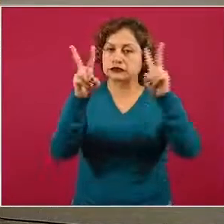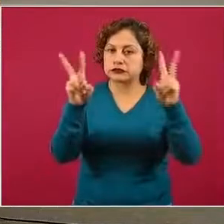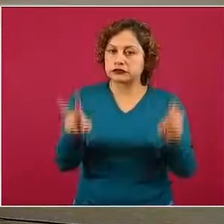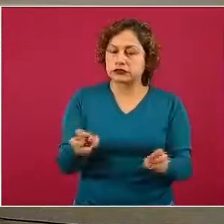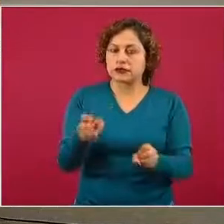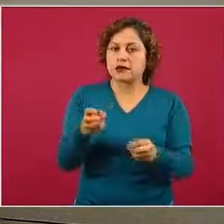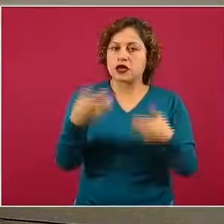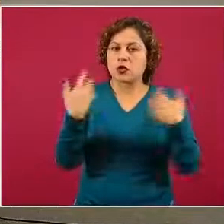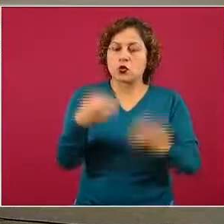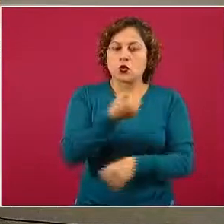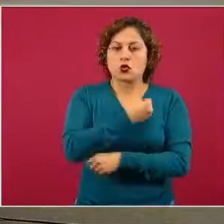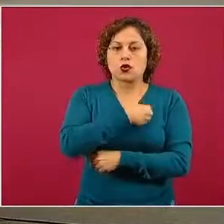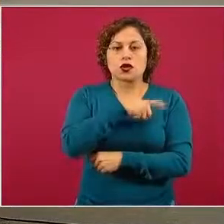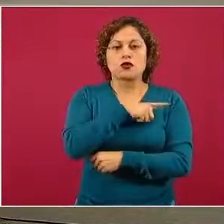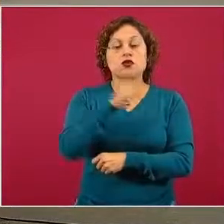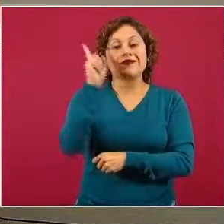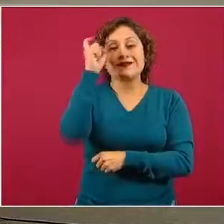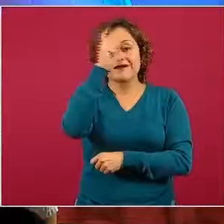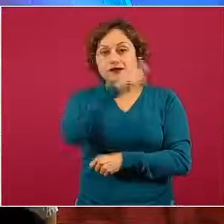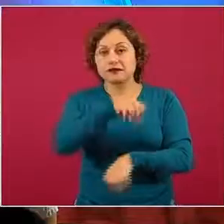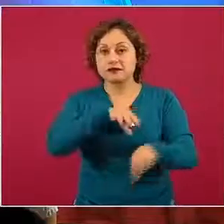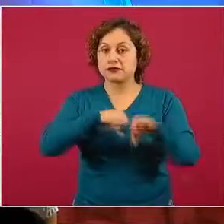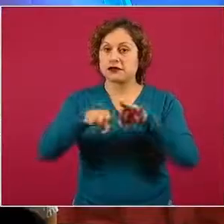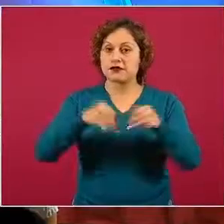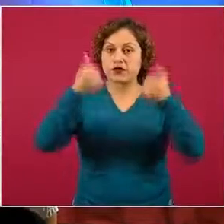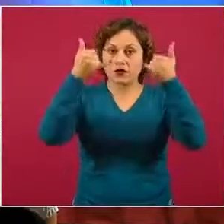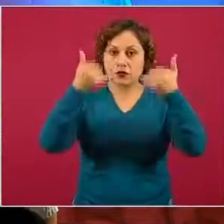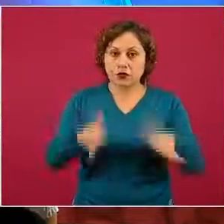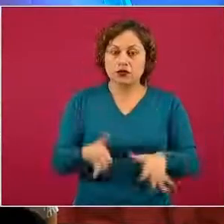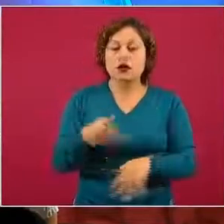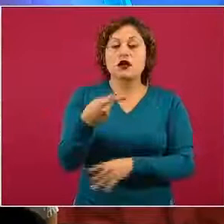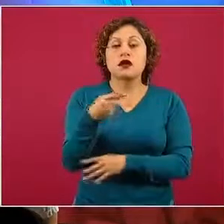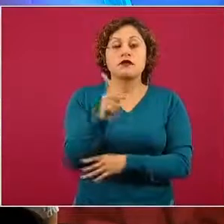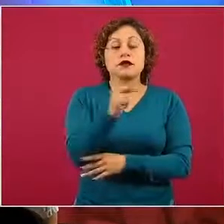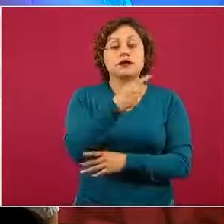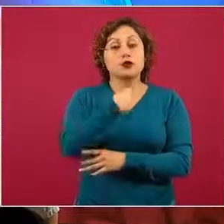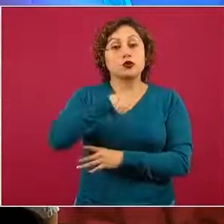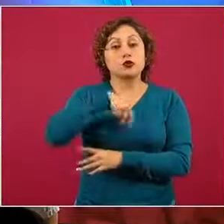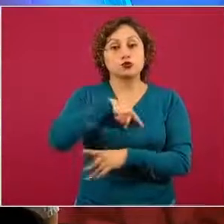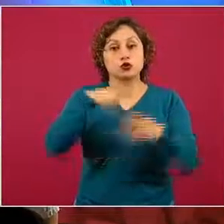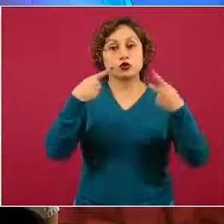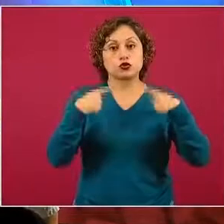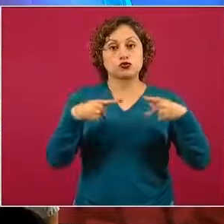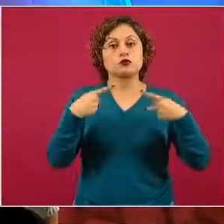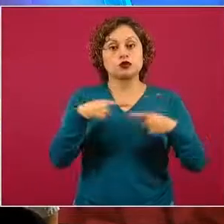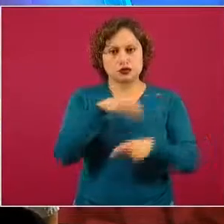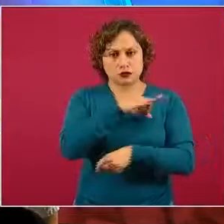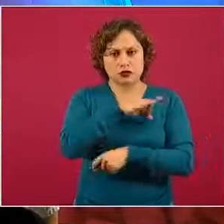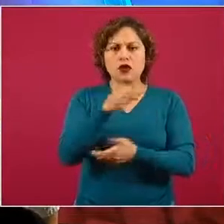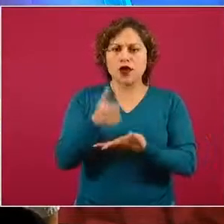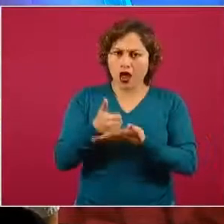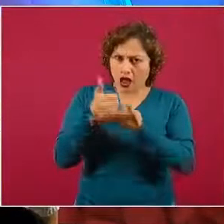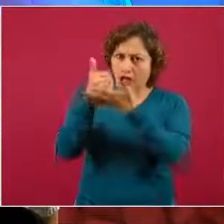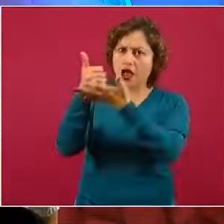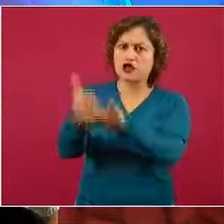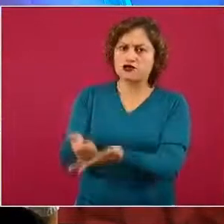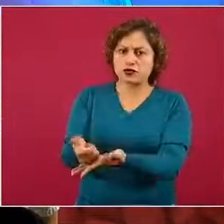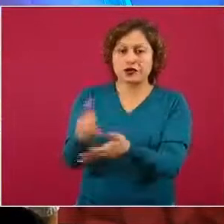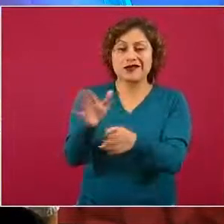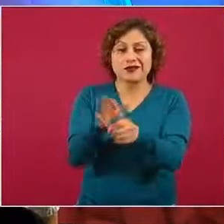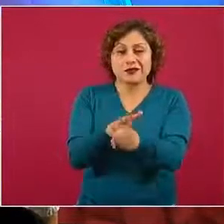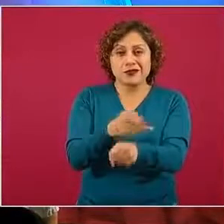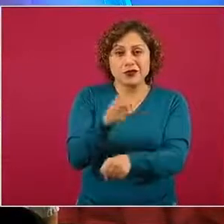como población, nosotros como ciudadanos podemos sí contribuir a que esto suceda. Por eso, evitar el colapso